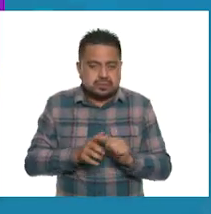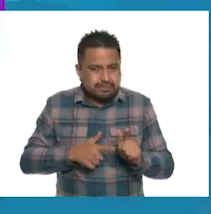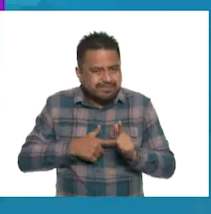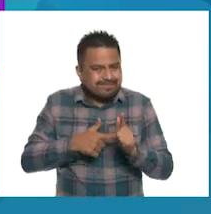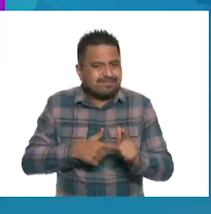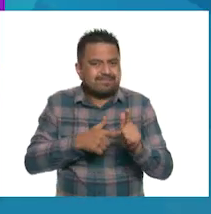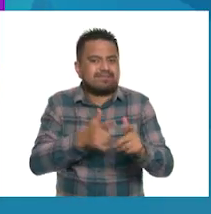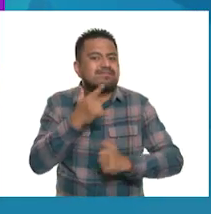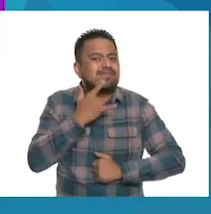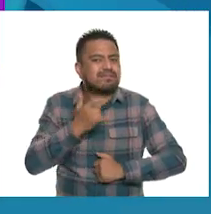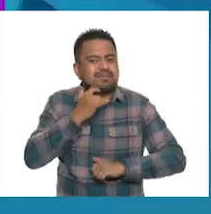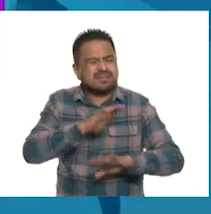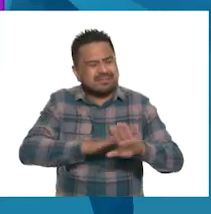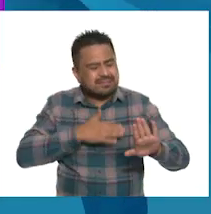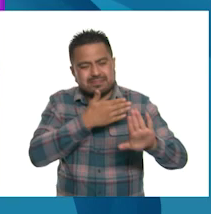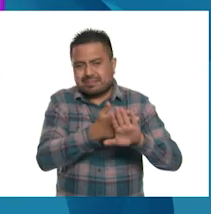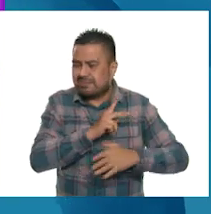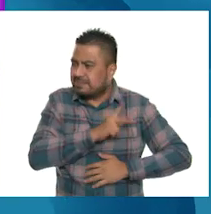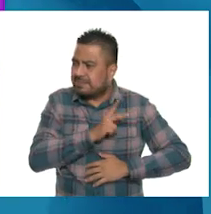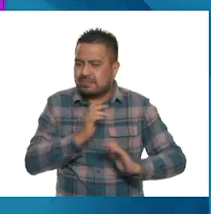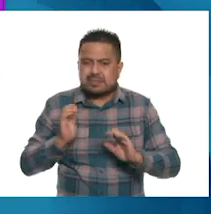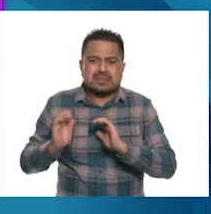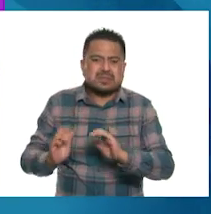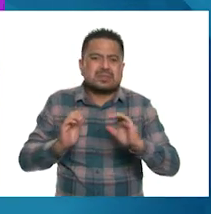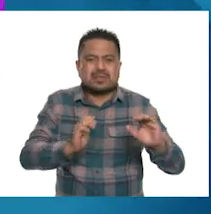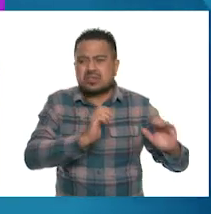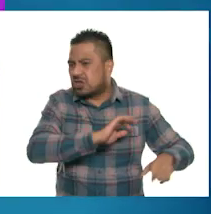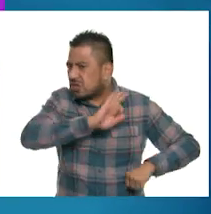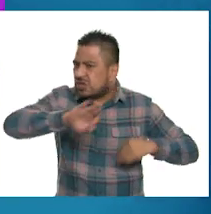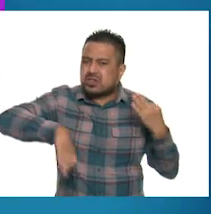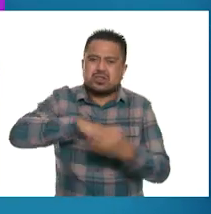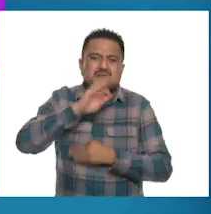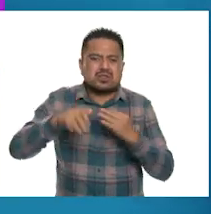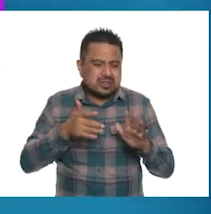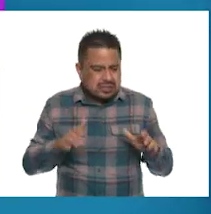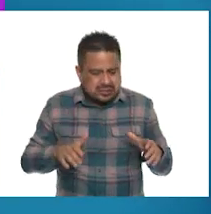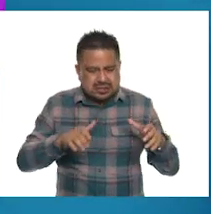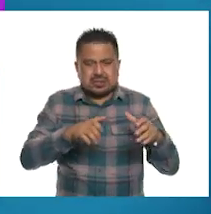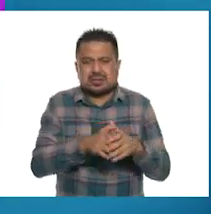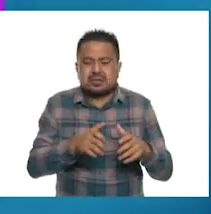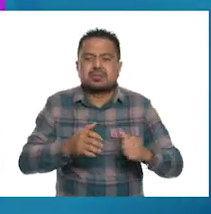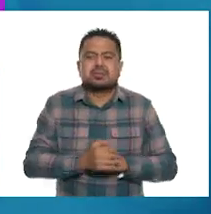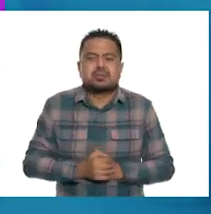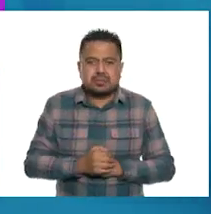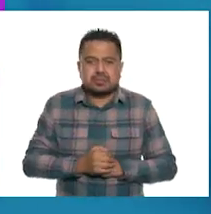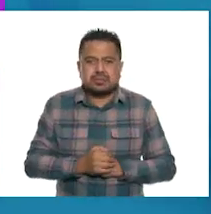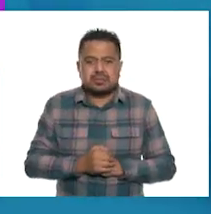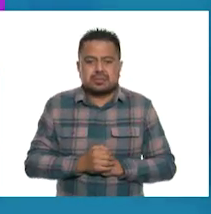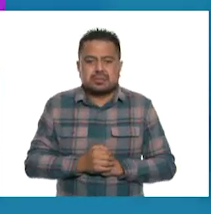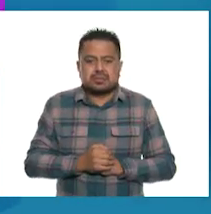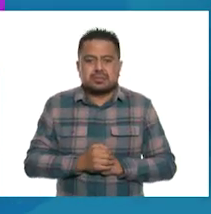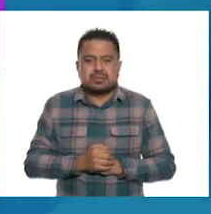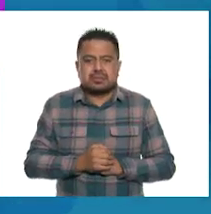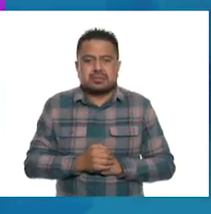Sigamos luchando juntos contra este virus, cuidándonos los unos a los otros.